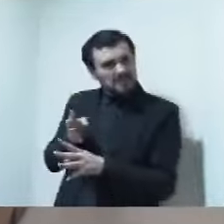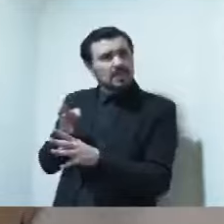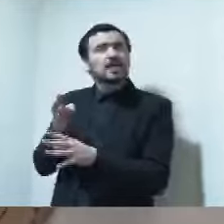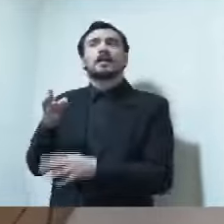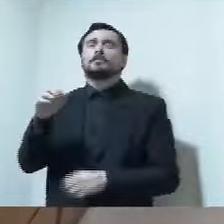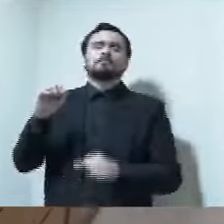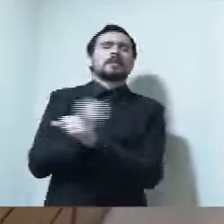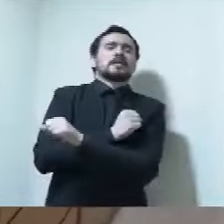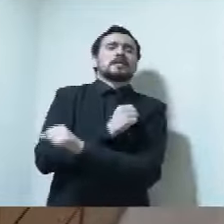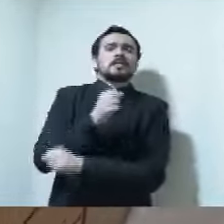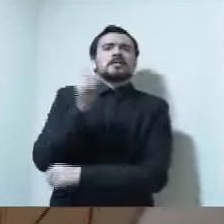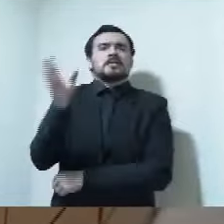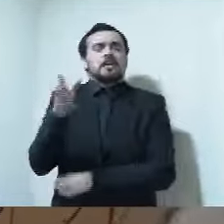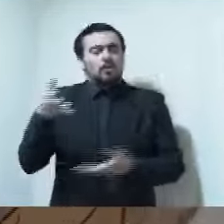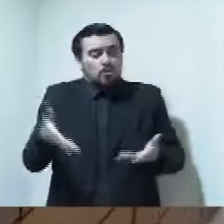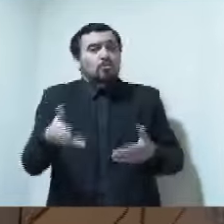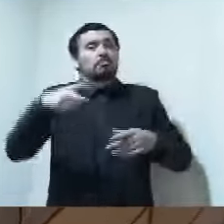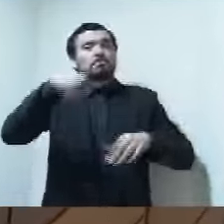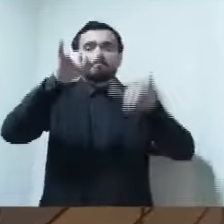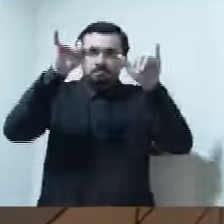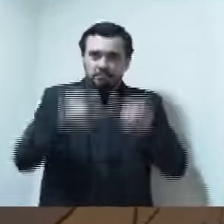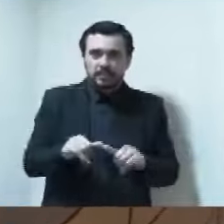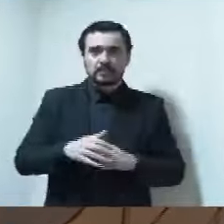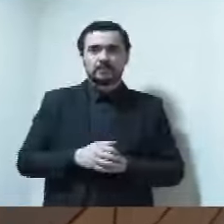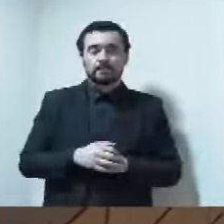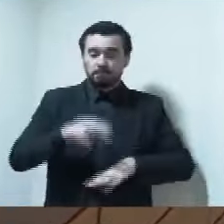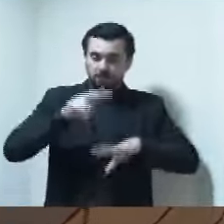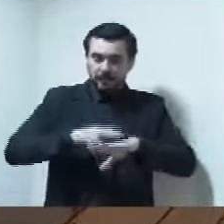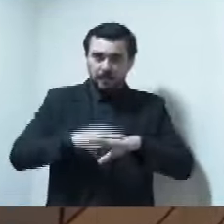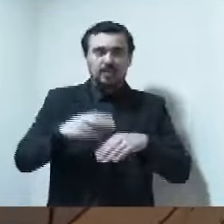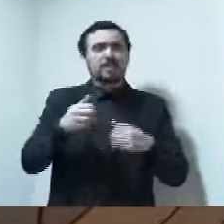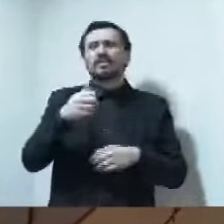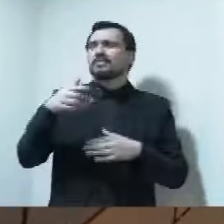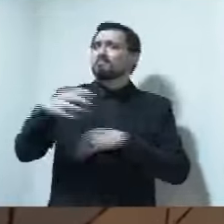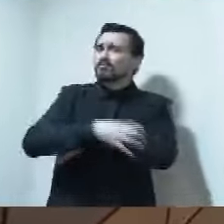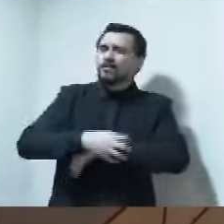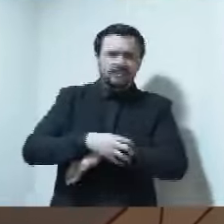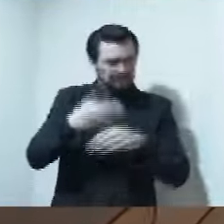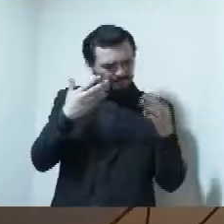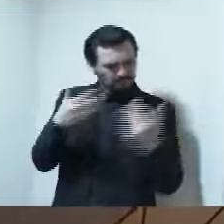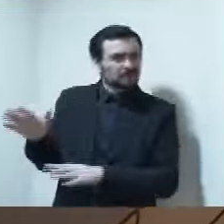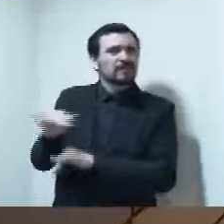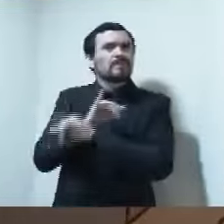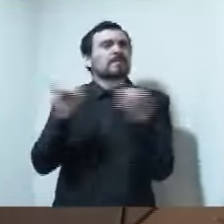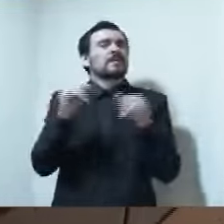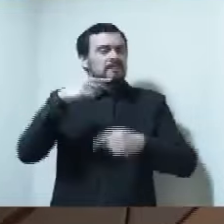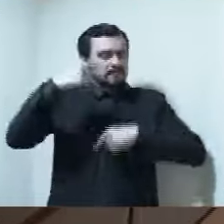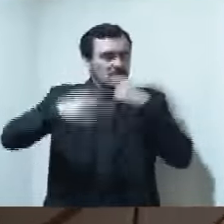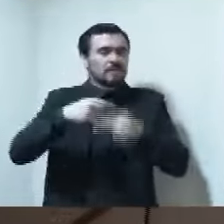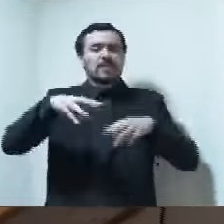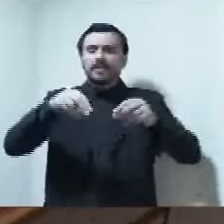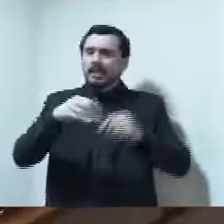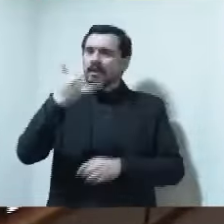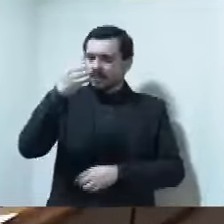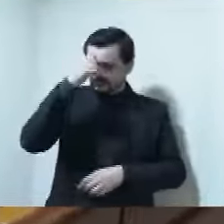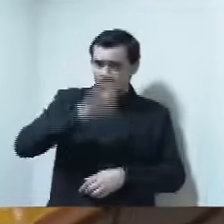nos permiten vivir en paz. Quiero un Paraguay que deje atrás la pobreza, que se convierta en una tierra de